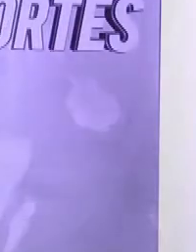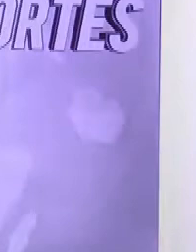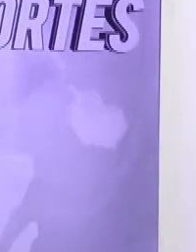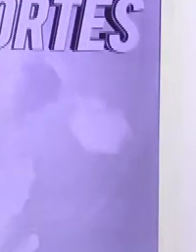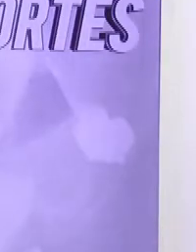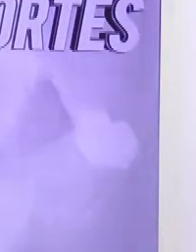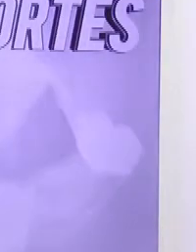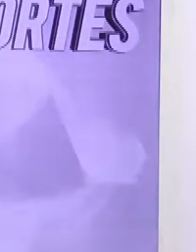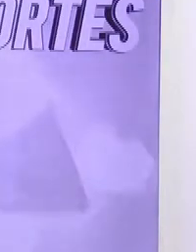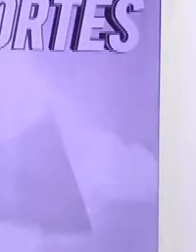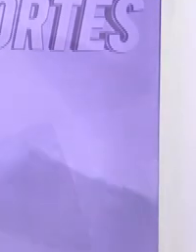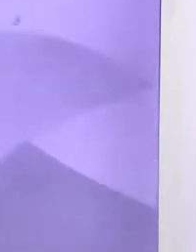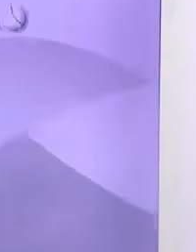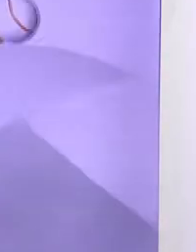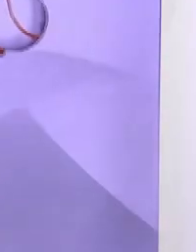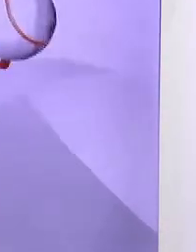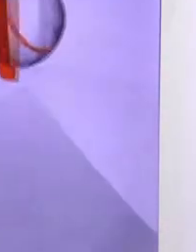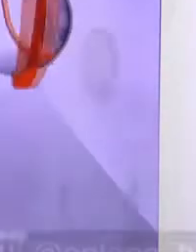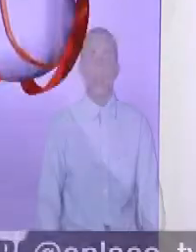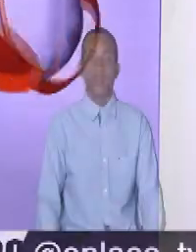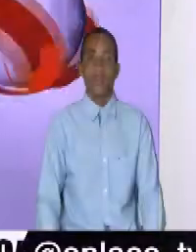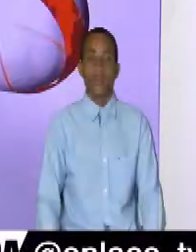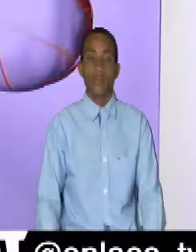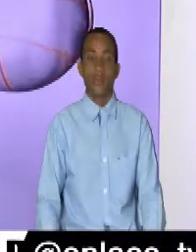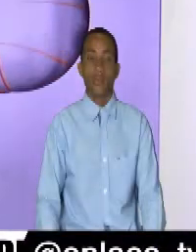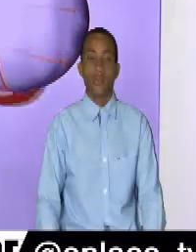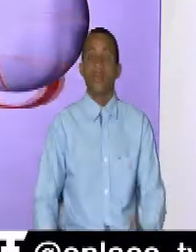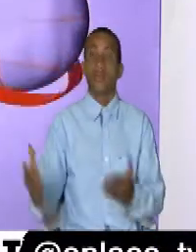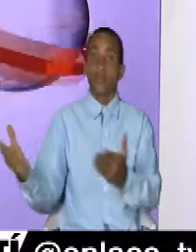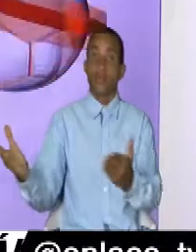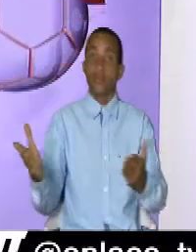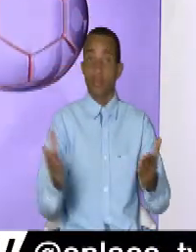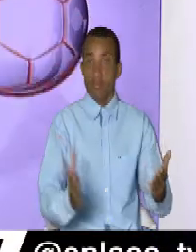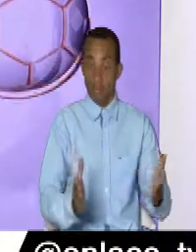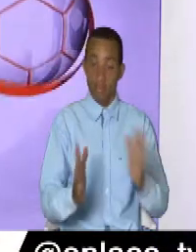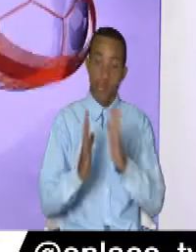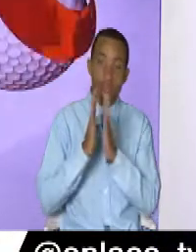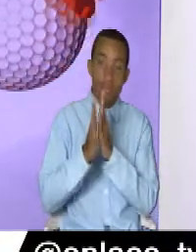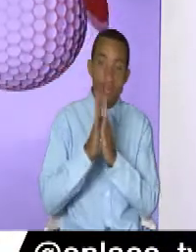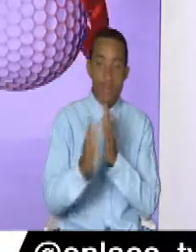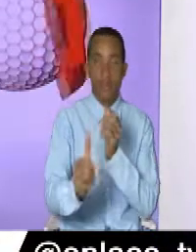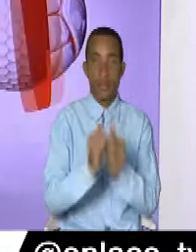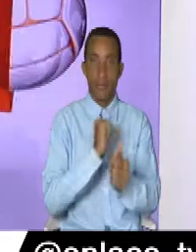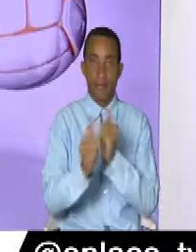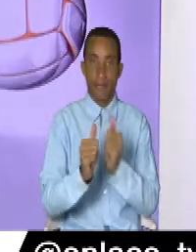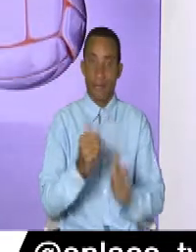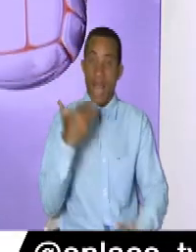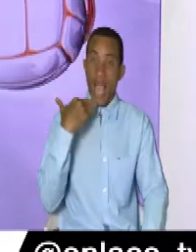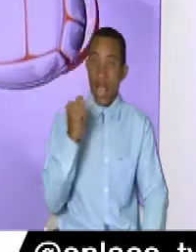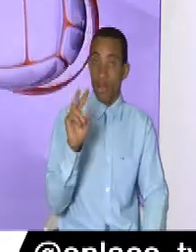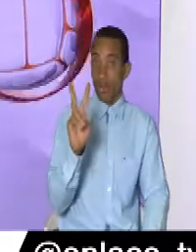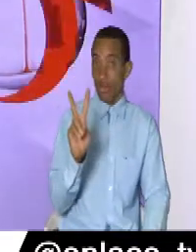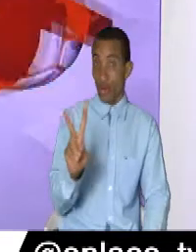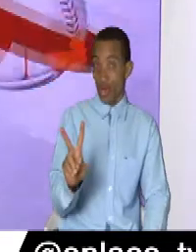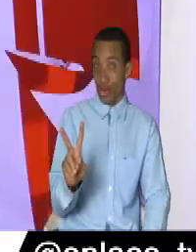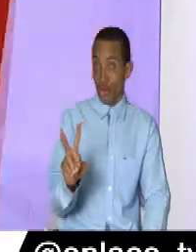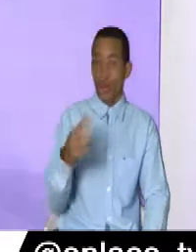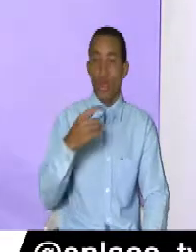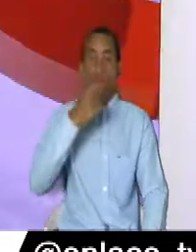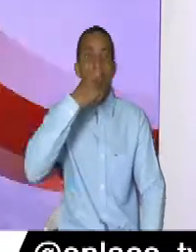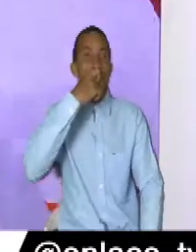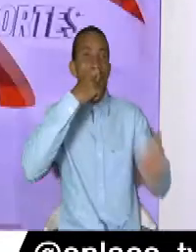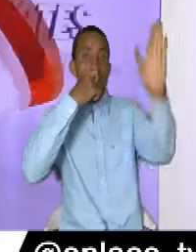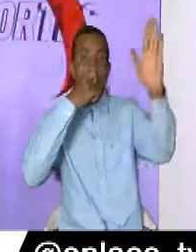Bienvenidos a la información deportiva de Enlace Noticias. Los invitamos a conocer la historia de 2 mujeres que ofician como árbitros de